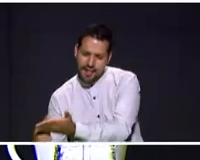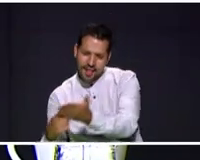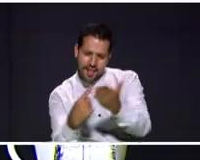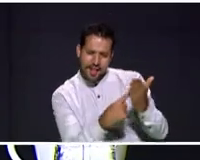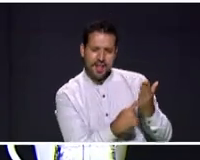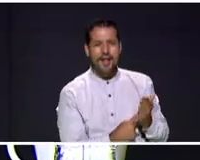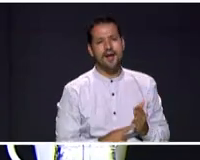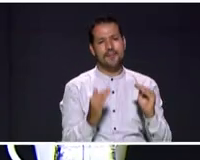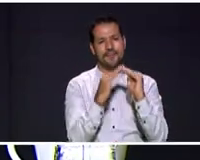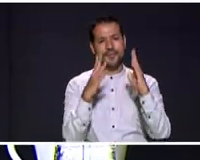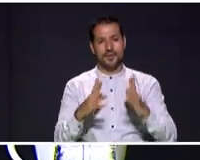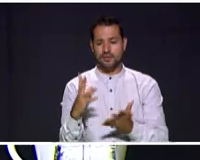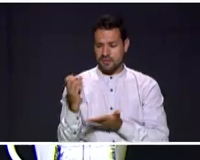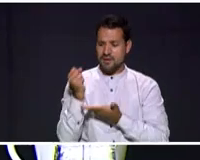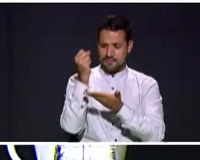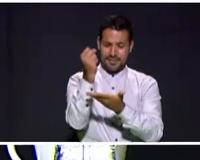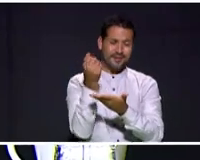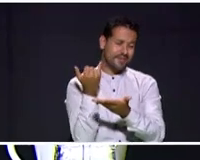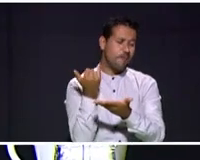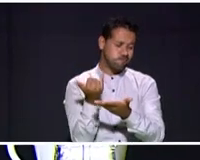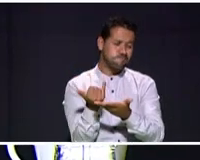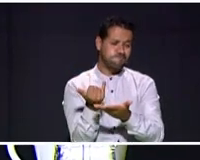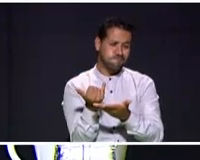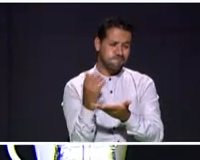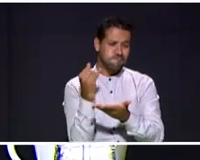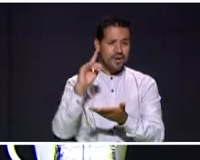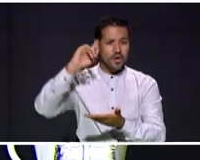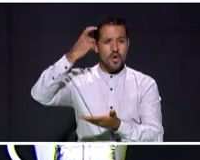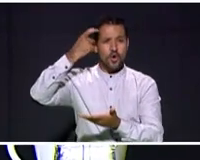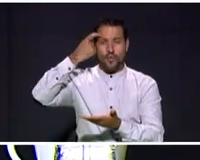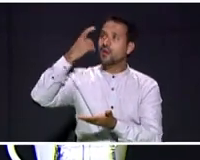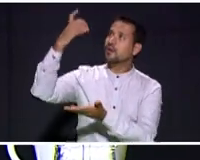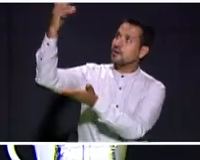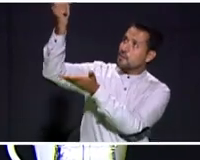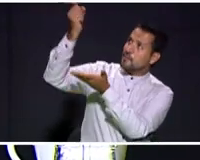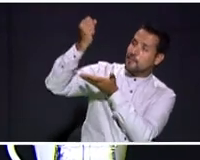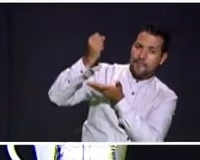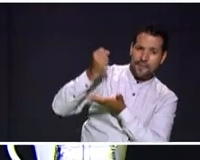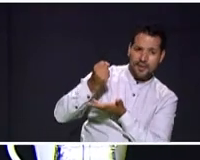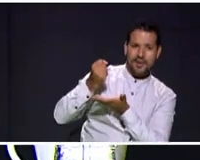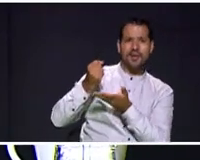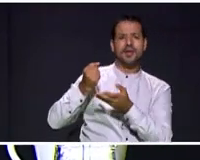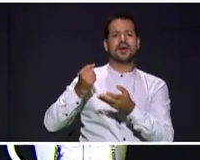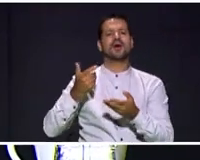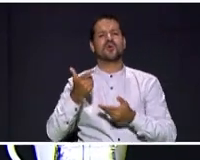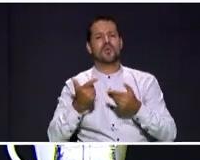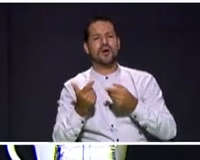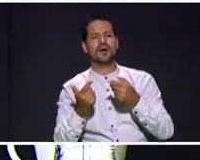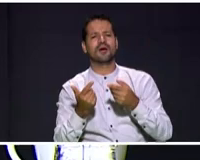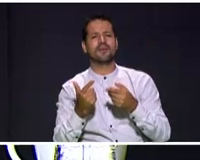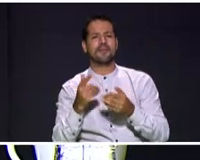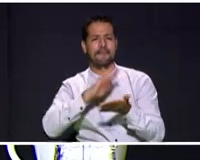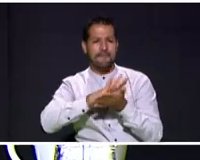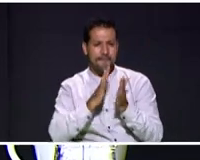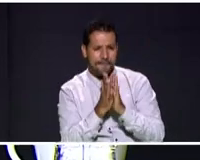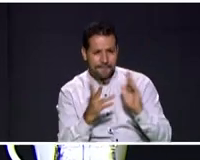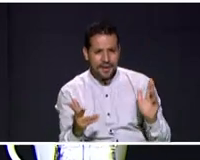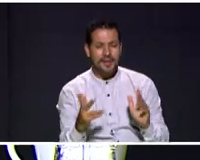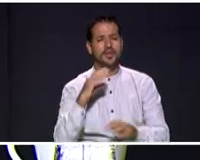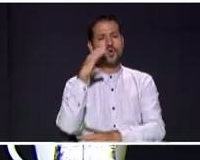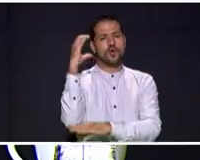recursos existen recursos en el gobierno nacional a través del local de paz recursos a través del fondo colombiano paz